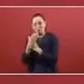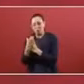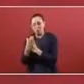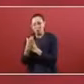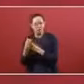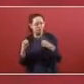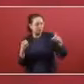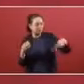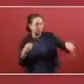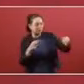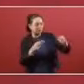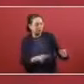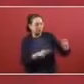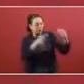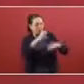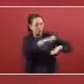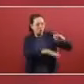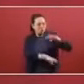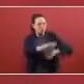los hombres de negocios,